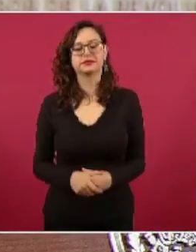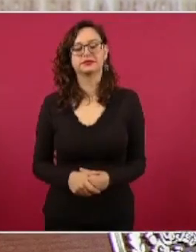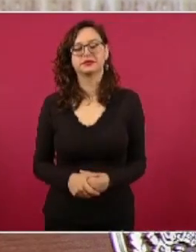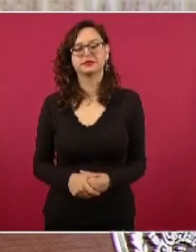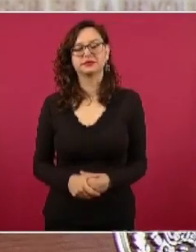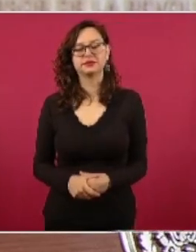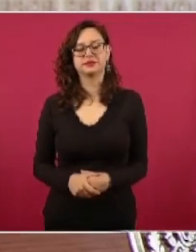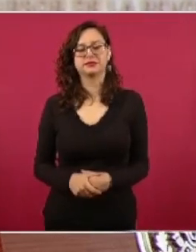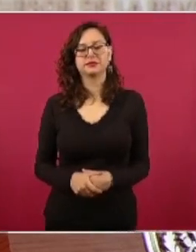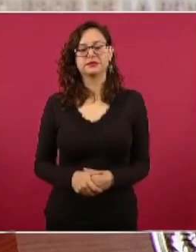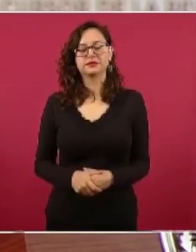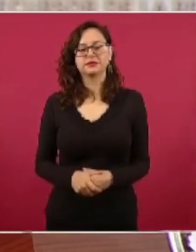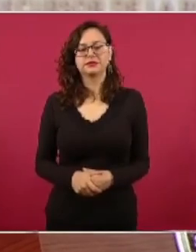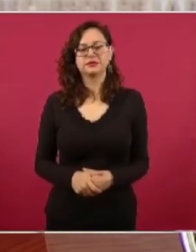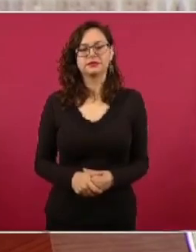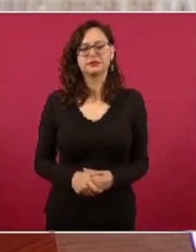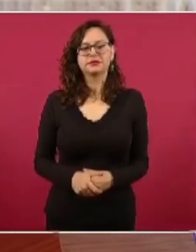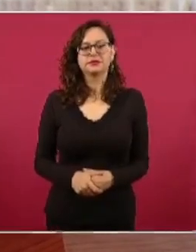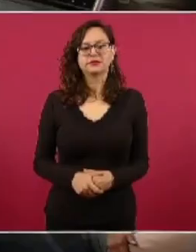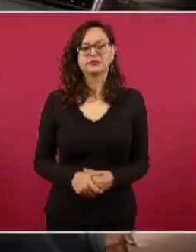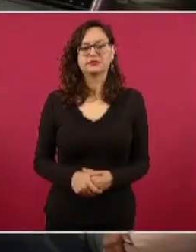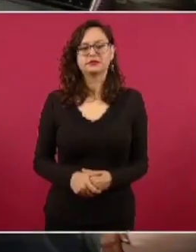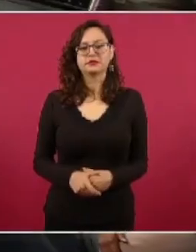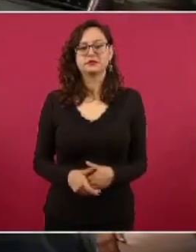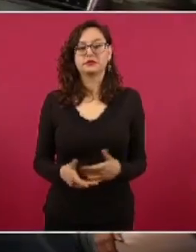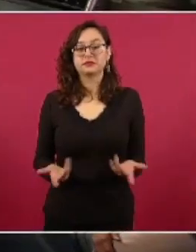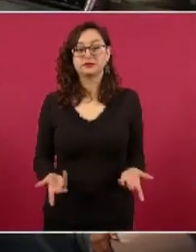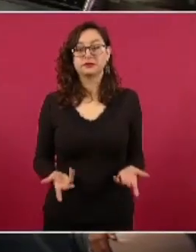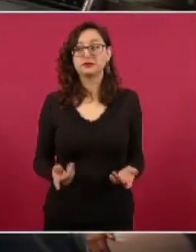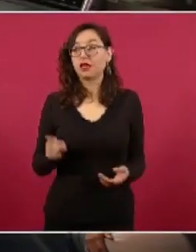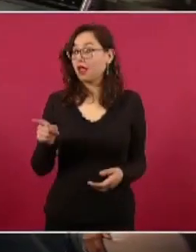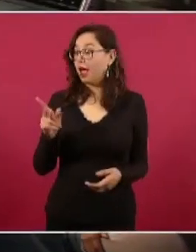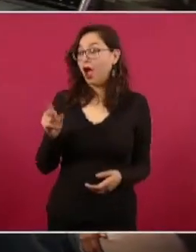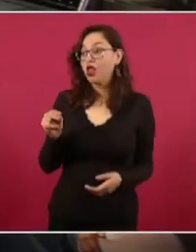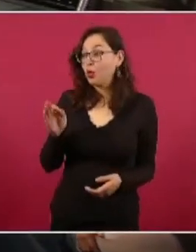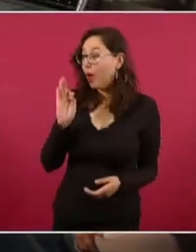Porque si no,